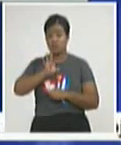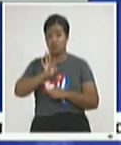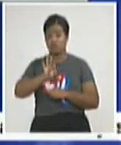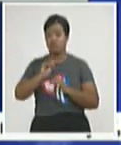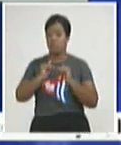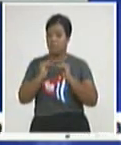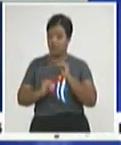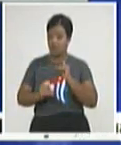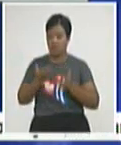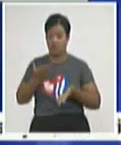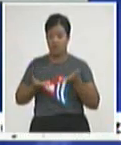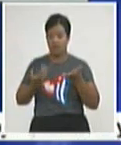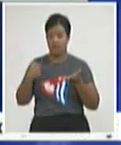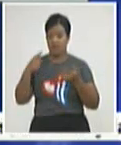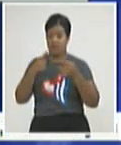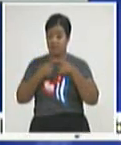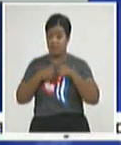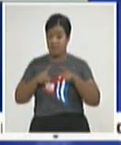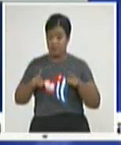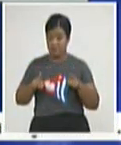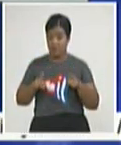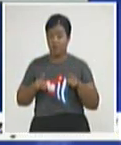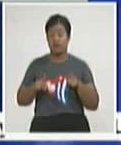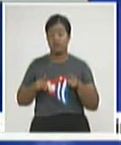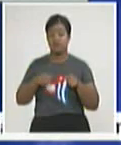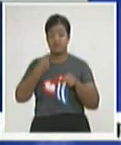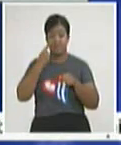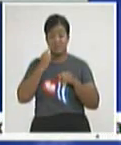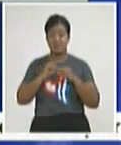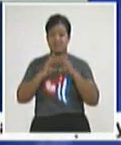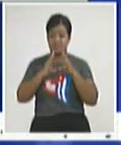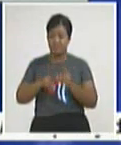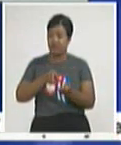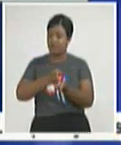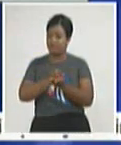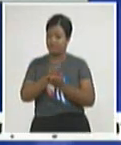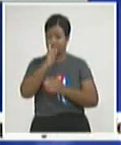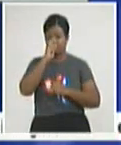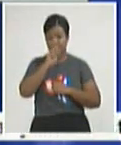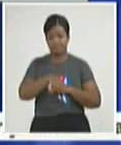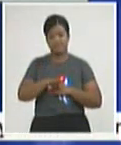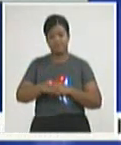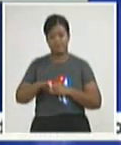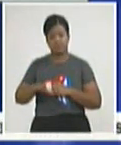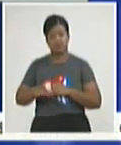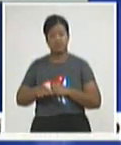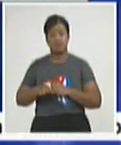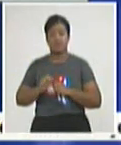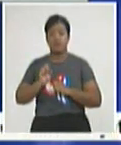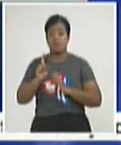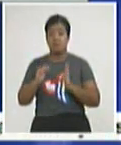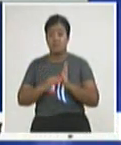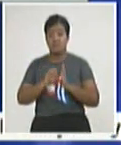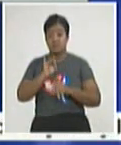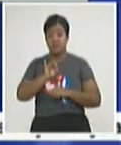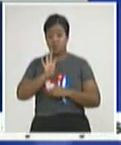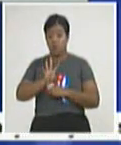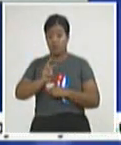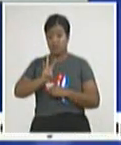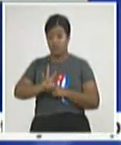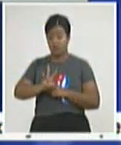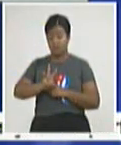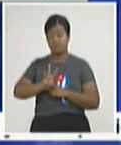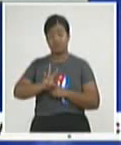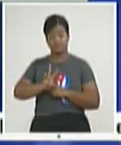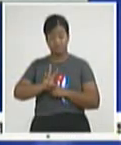menos que el día de ayer, pero creo que cualquier persona que le diga que se diagnostican 1.743 casos